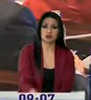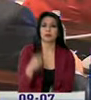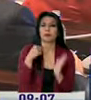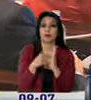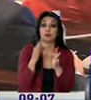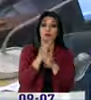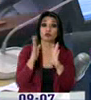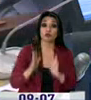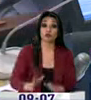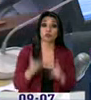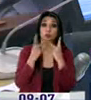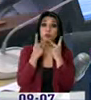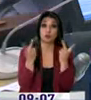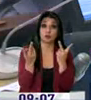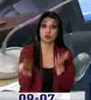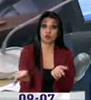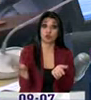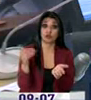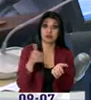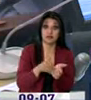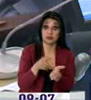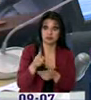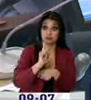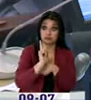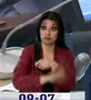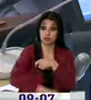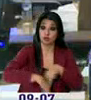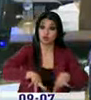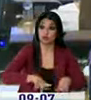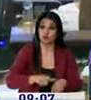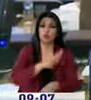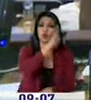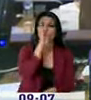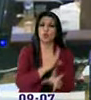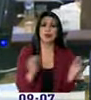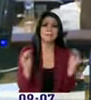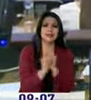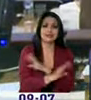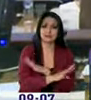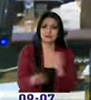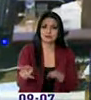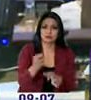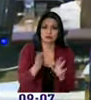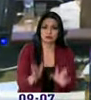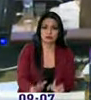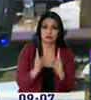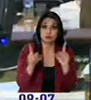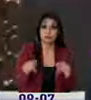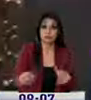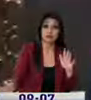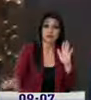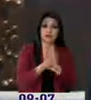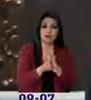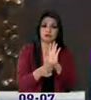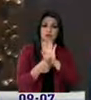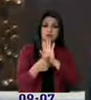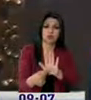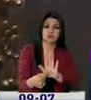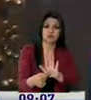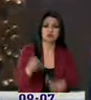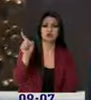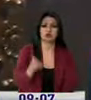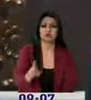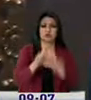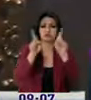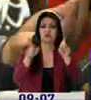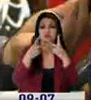un funcionario no pueda retornar al servicio público si tiene una sentencia por corrupción. Desde el correísmo se asegura que con esta ley se demostrará que no era